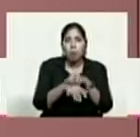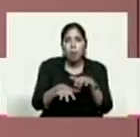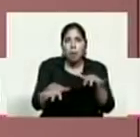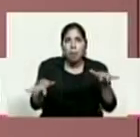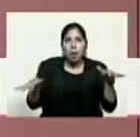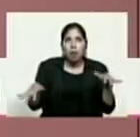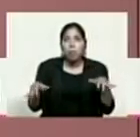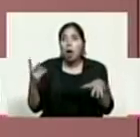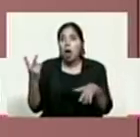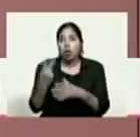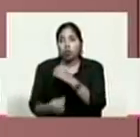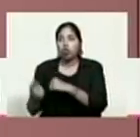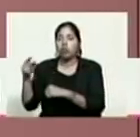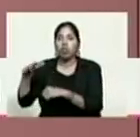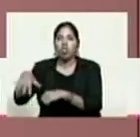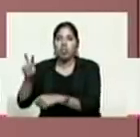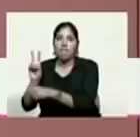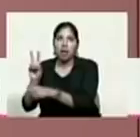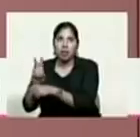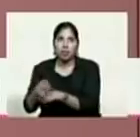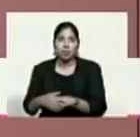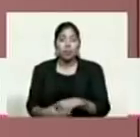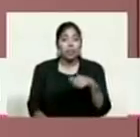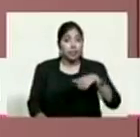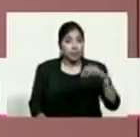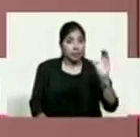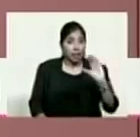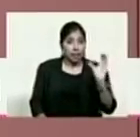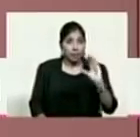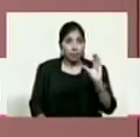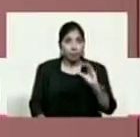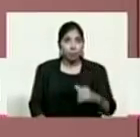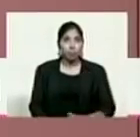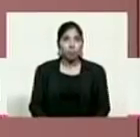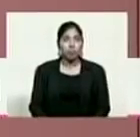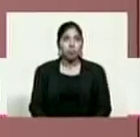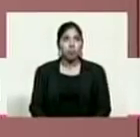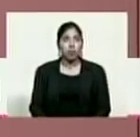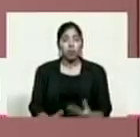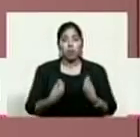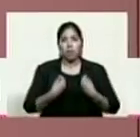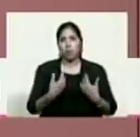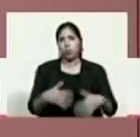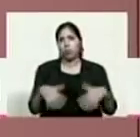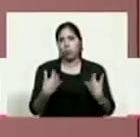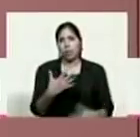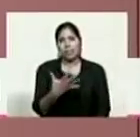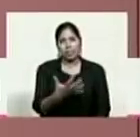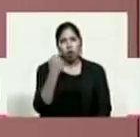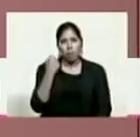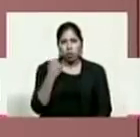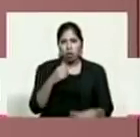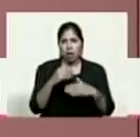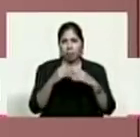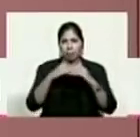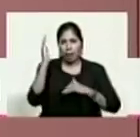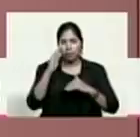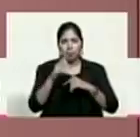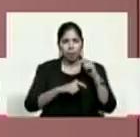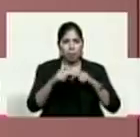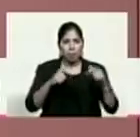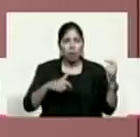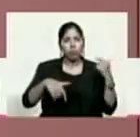país. En Caracas, en la Gran Caracas, como es la capital y viven más de 5 millones de personas, el sistema redunda,